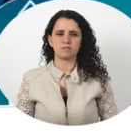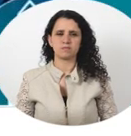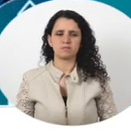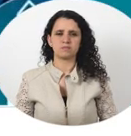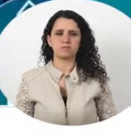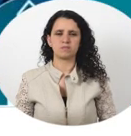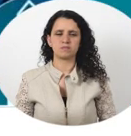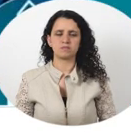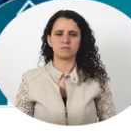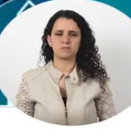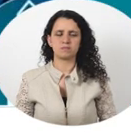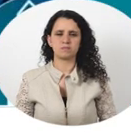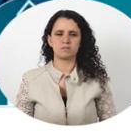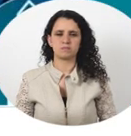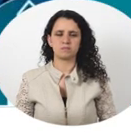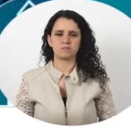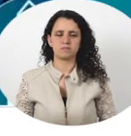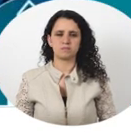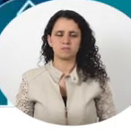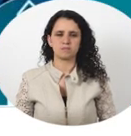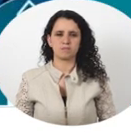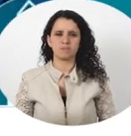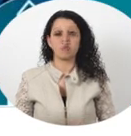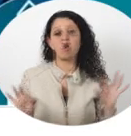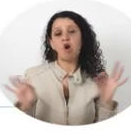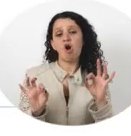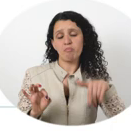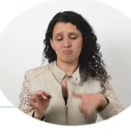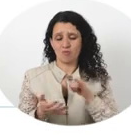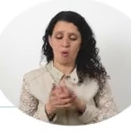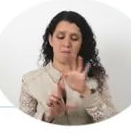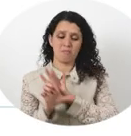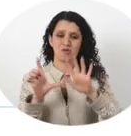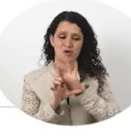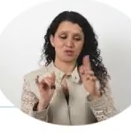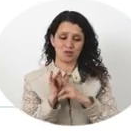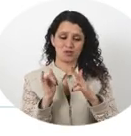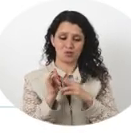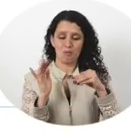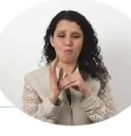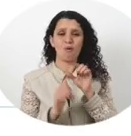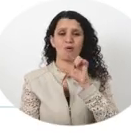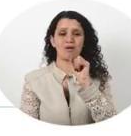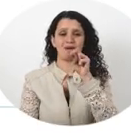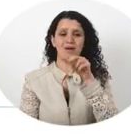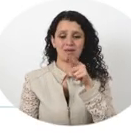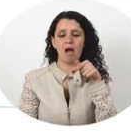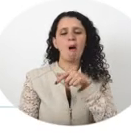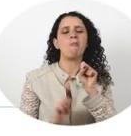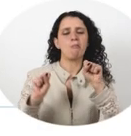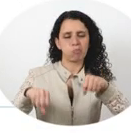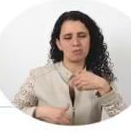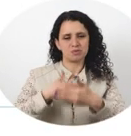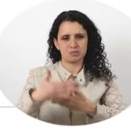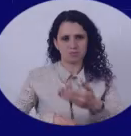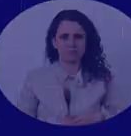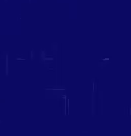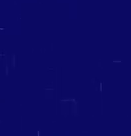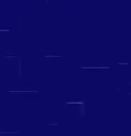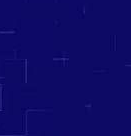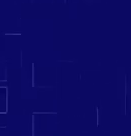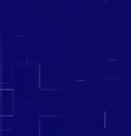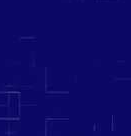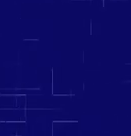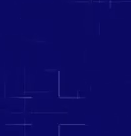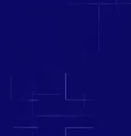de Representantes de Egresados 2019-2021 o a través de los enlaces que encontrará en la descripción de este video.